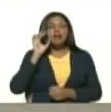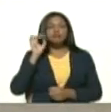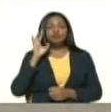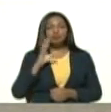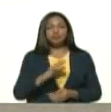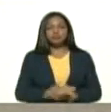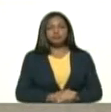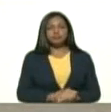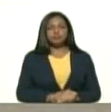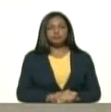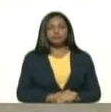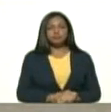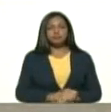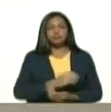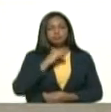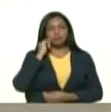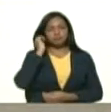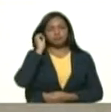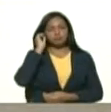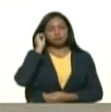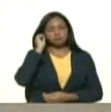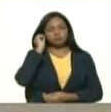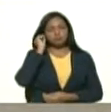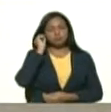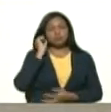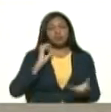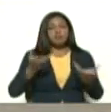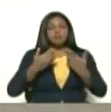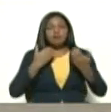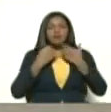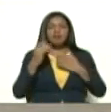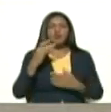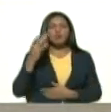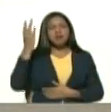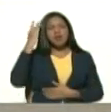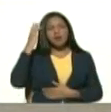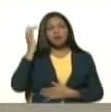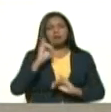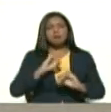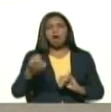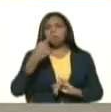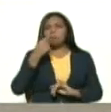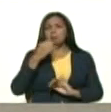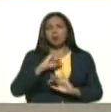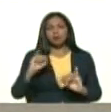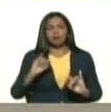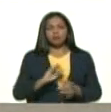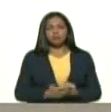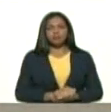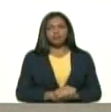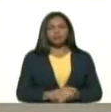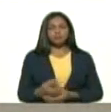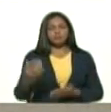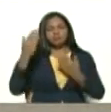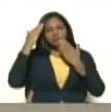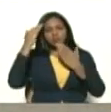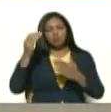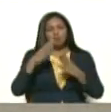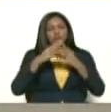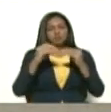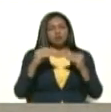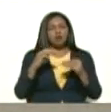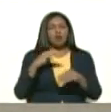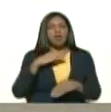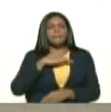Está con fiebre, dolor de cabeza, ya tiene tratamiento. Nuestro saludo a toda la